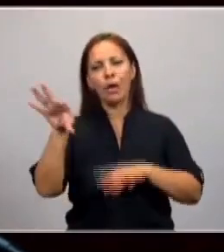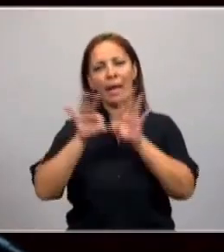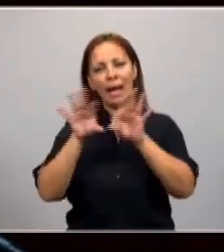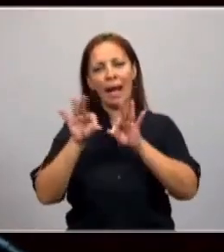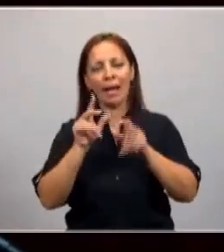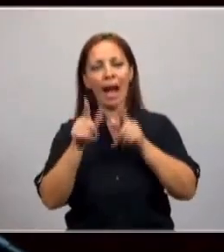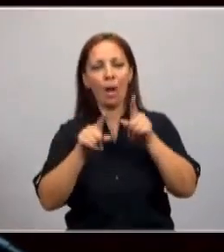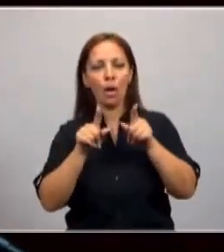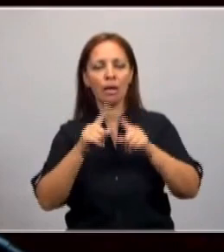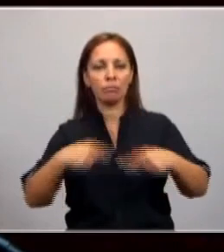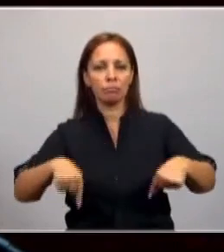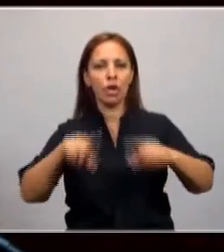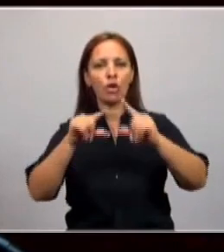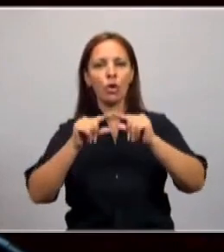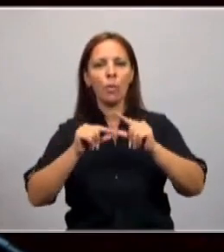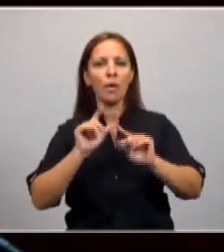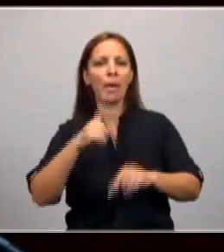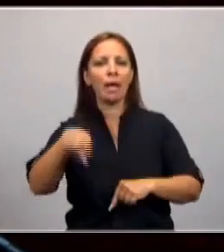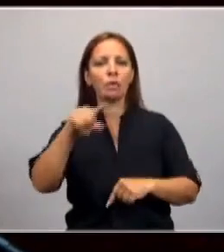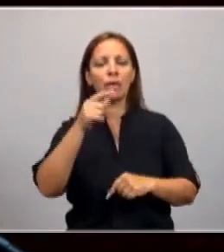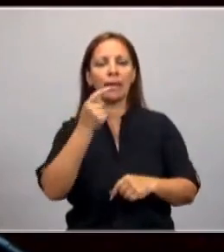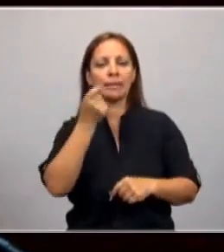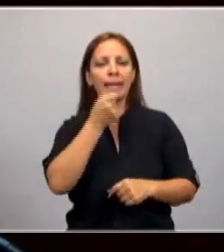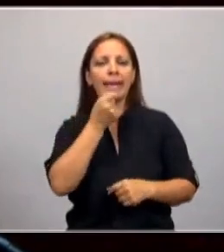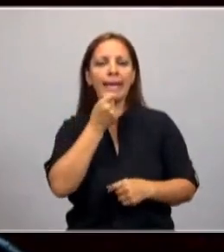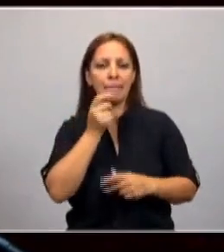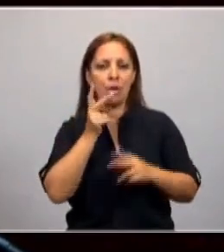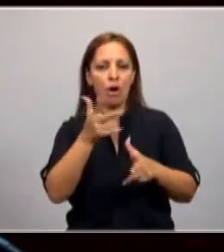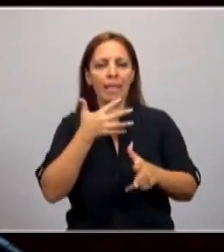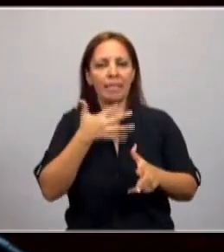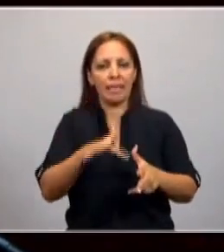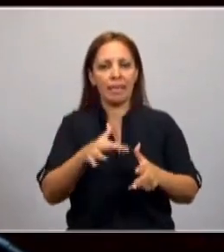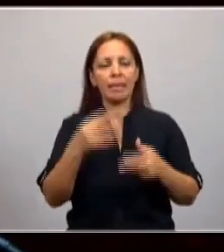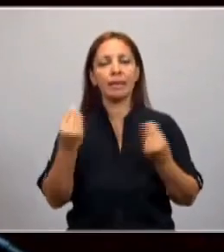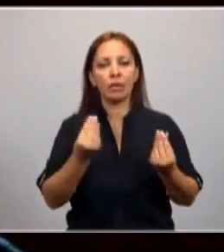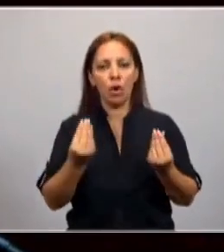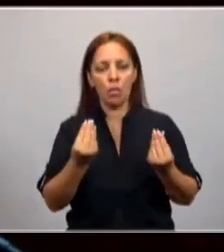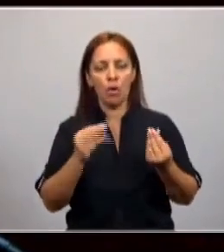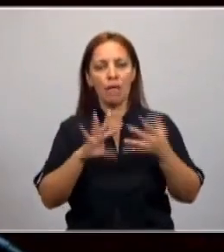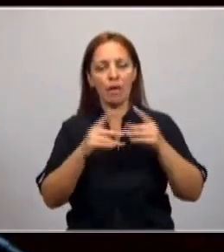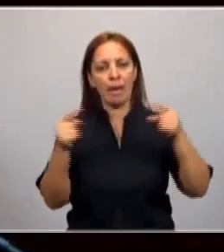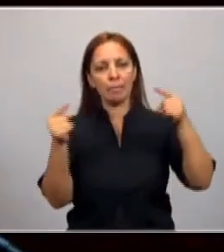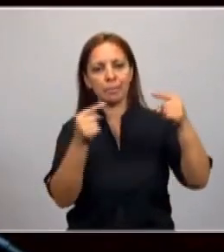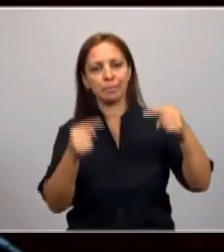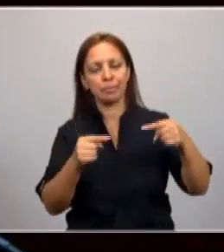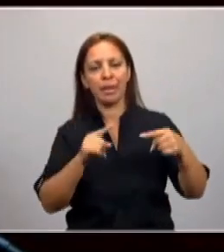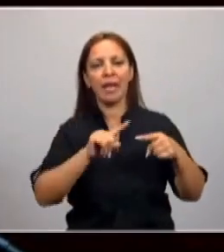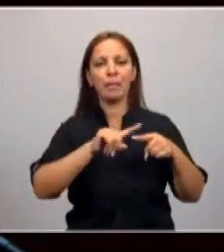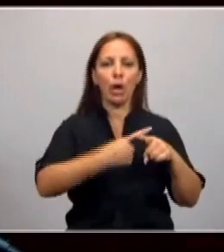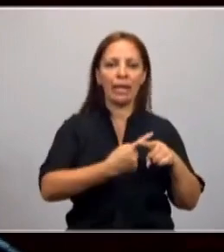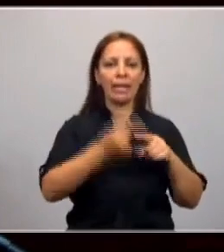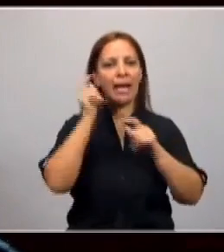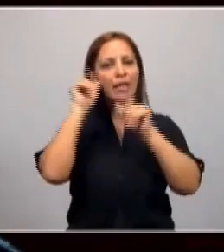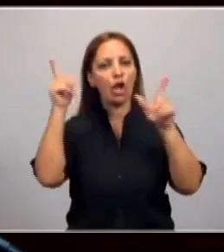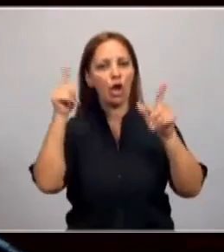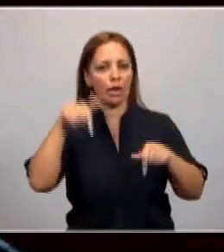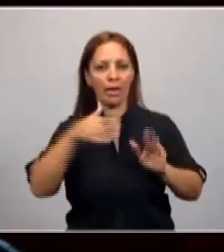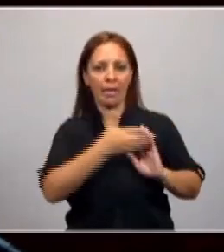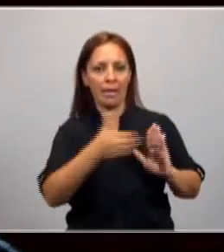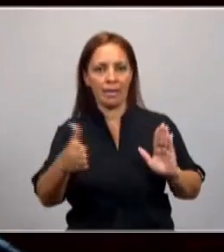gestión para ejemplificar de qué se trata centralmente la disputa política e ideológica de este